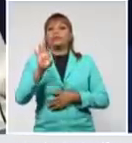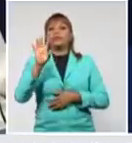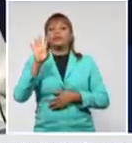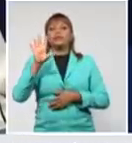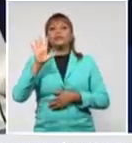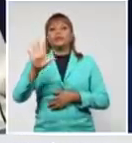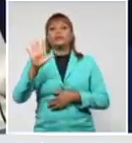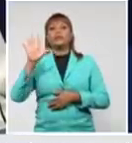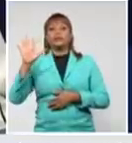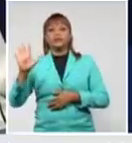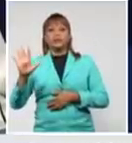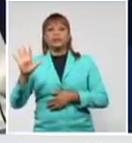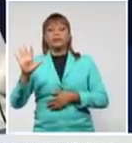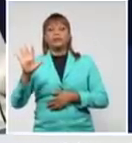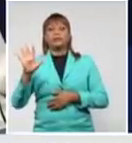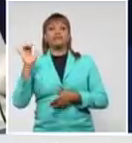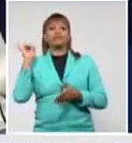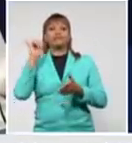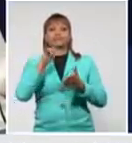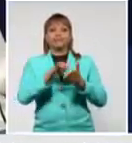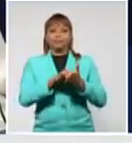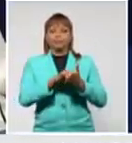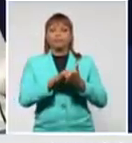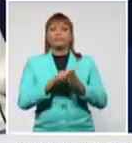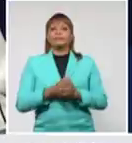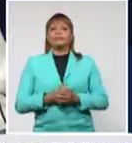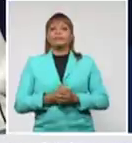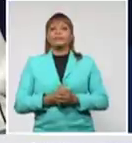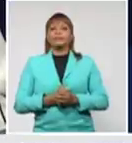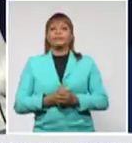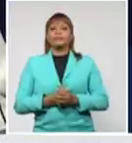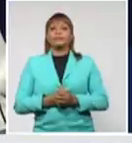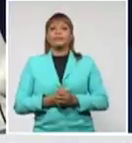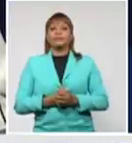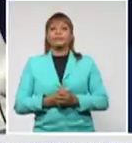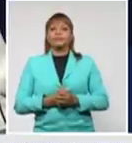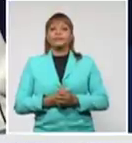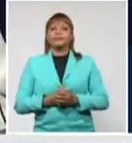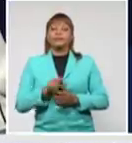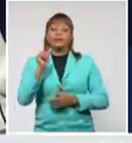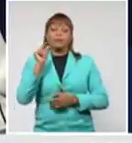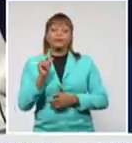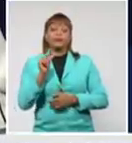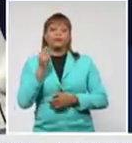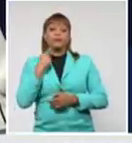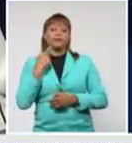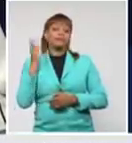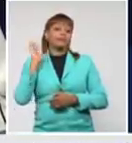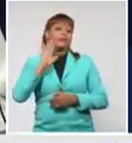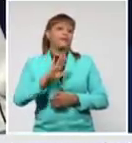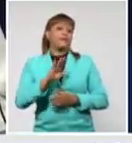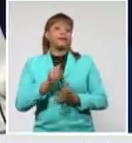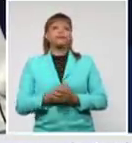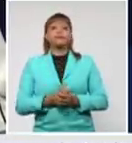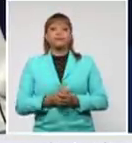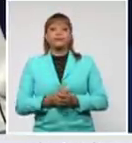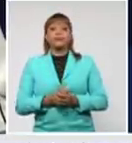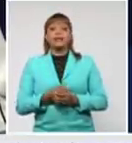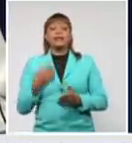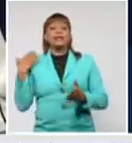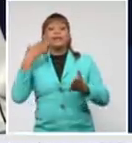455 que tienen como fuente de infección el extranjero, el exterior de nuestro país. Llegaron a